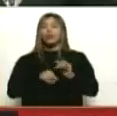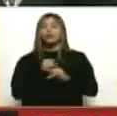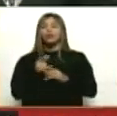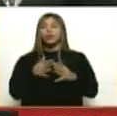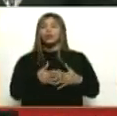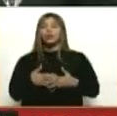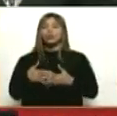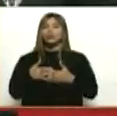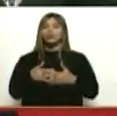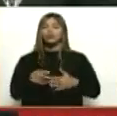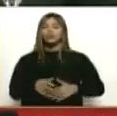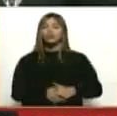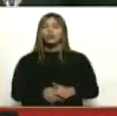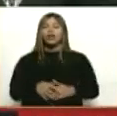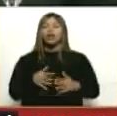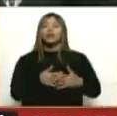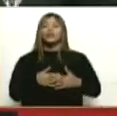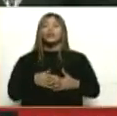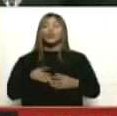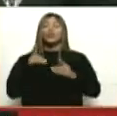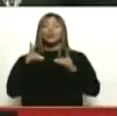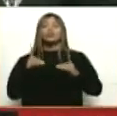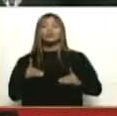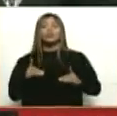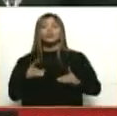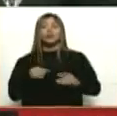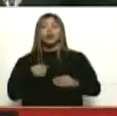Estados Unidos la está decidiendo sobre la base de sus intereses.